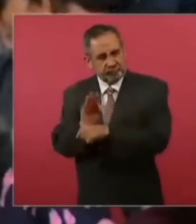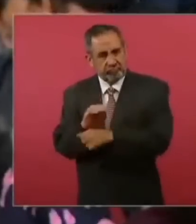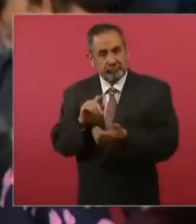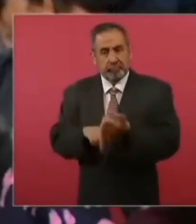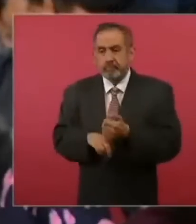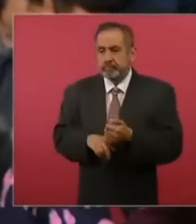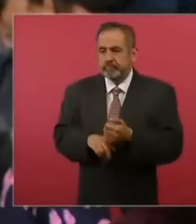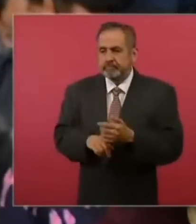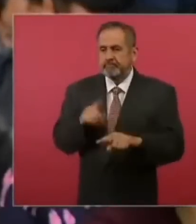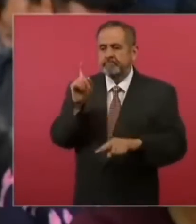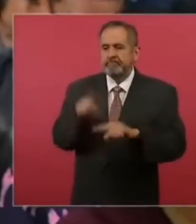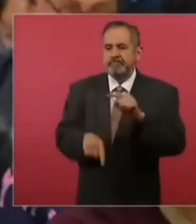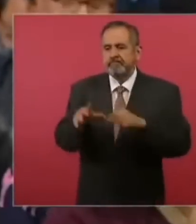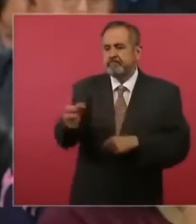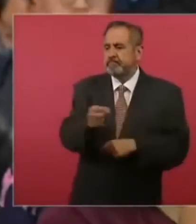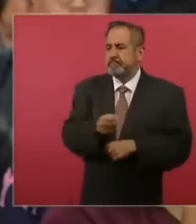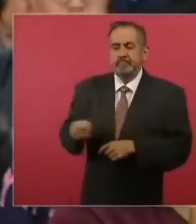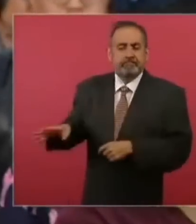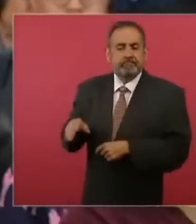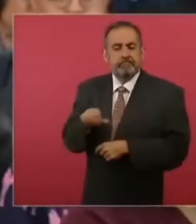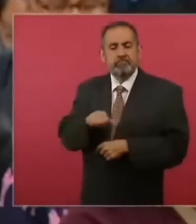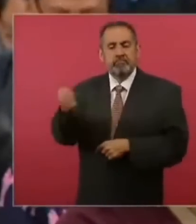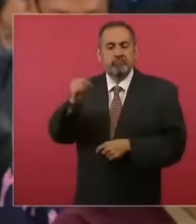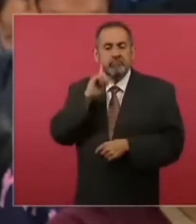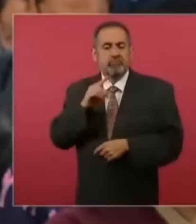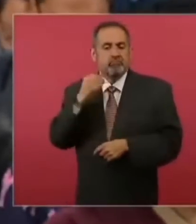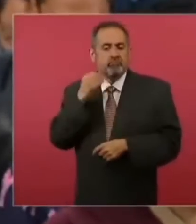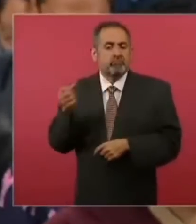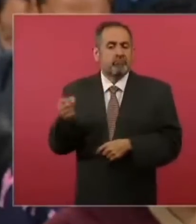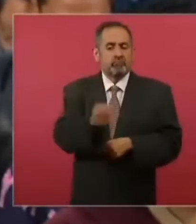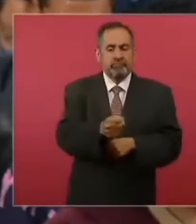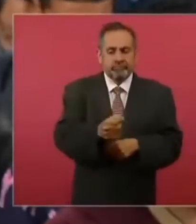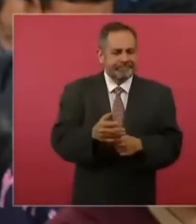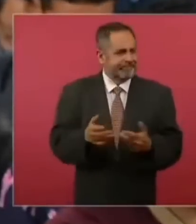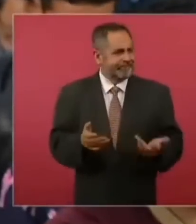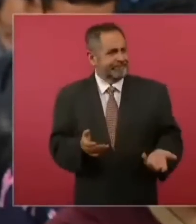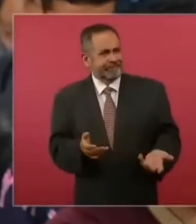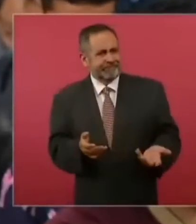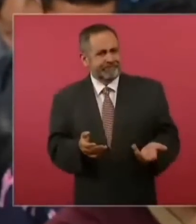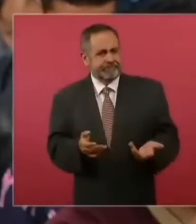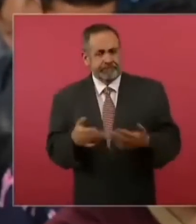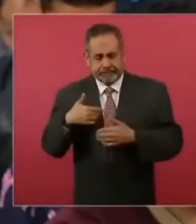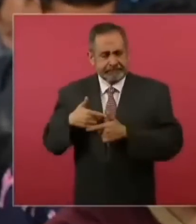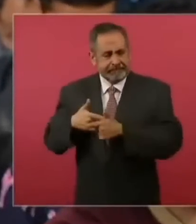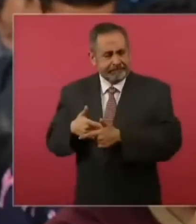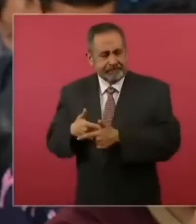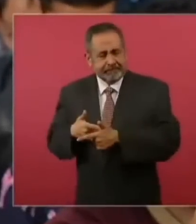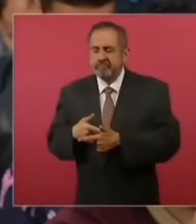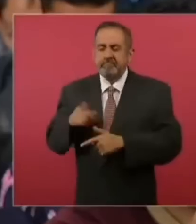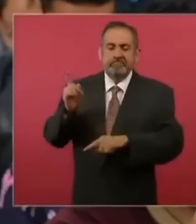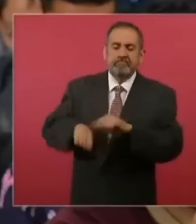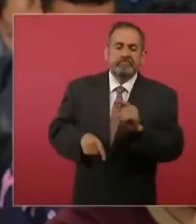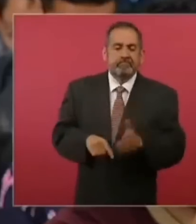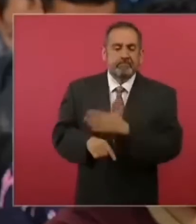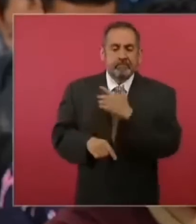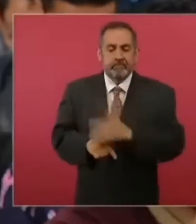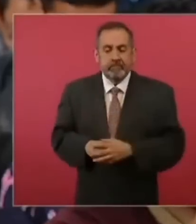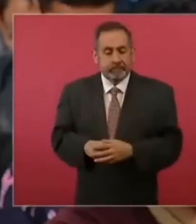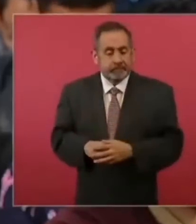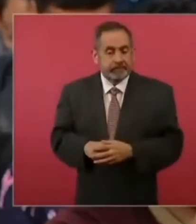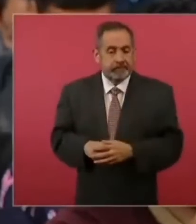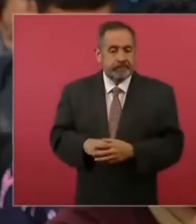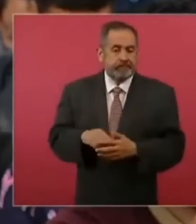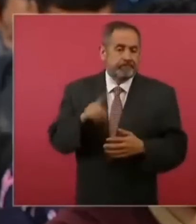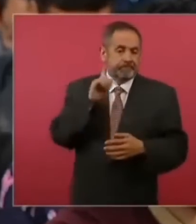la retiran del caso. Ponen a otra abogada, ella simplemente trata de mantener el caso y de ahí retiran